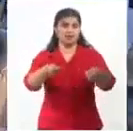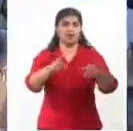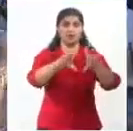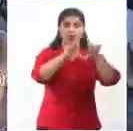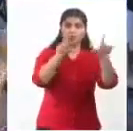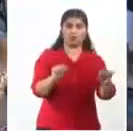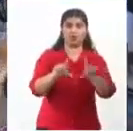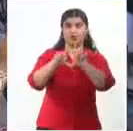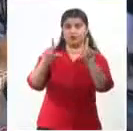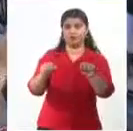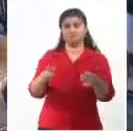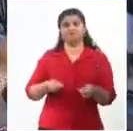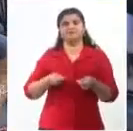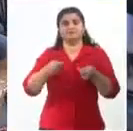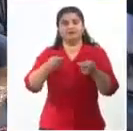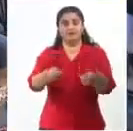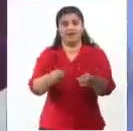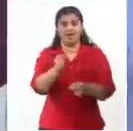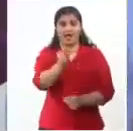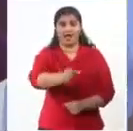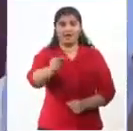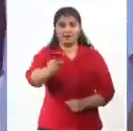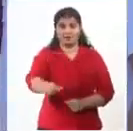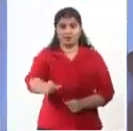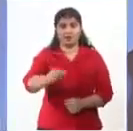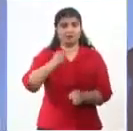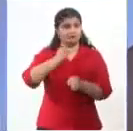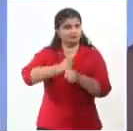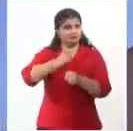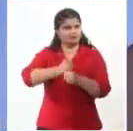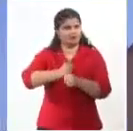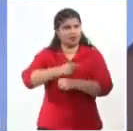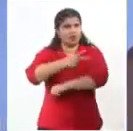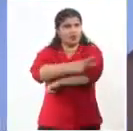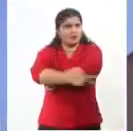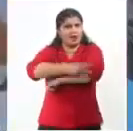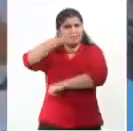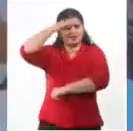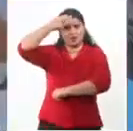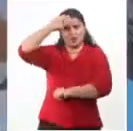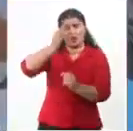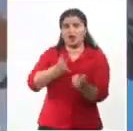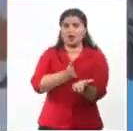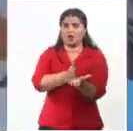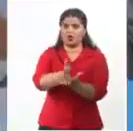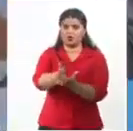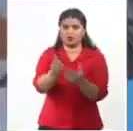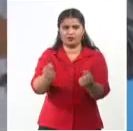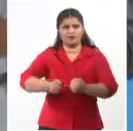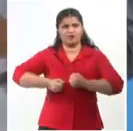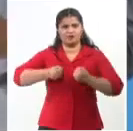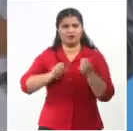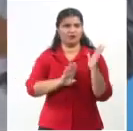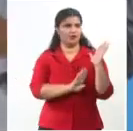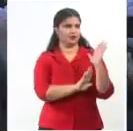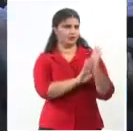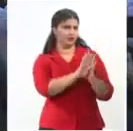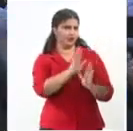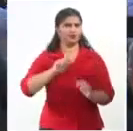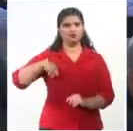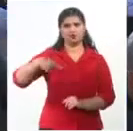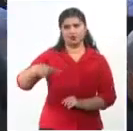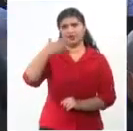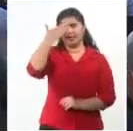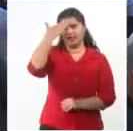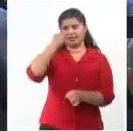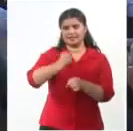sacrificaron varios de sus días por un país que sigue adelante frente a la pandemia. En Camagüey, Roberto Carlos Serrano, Sistema